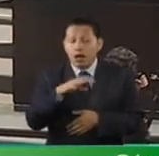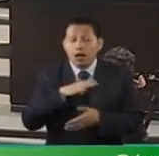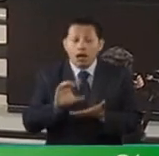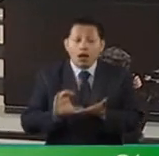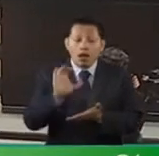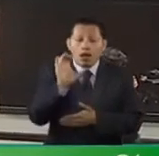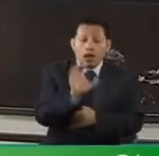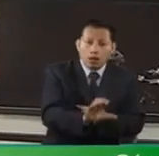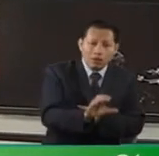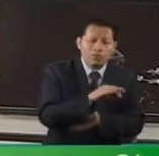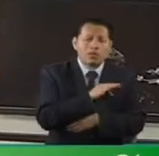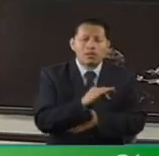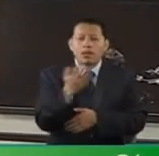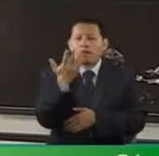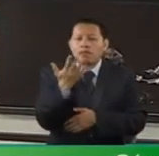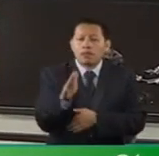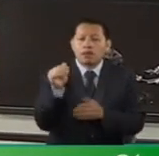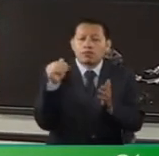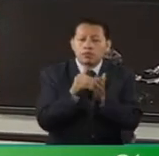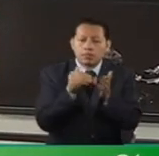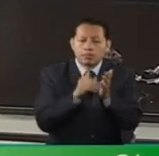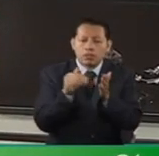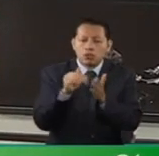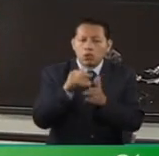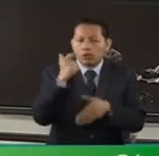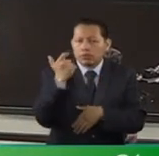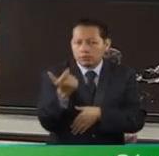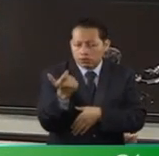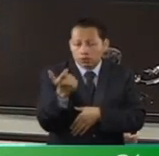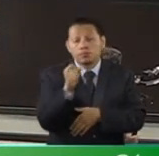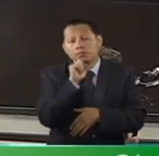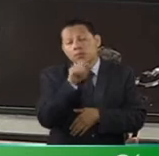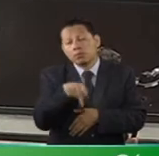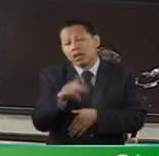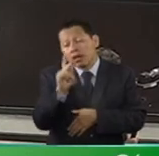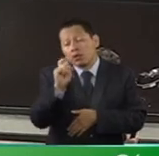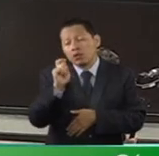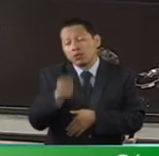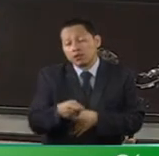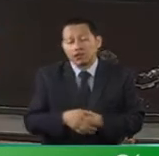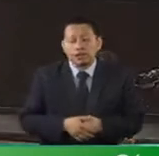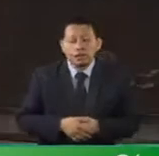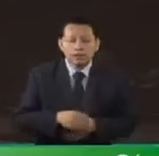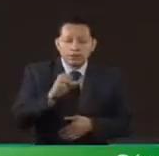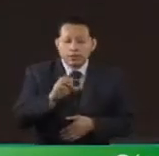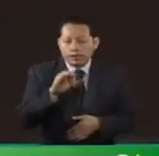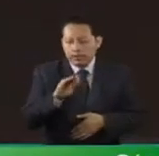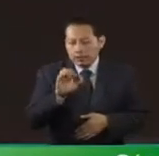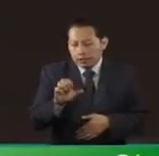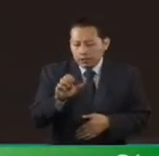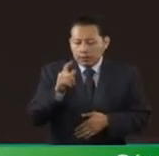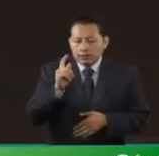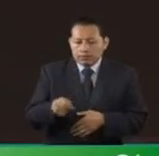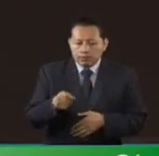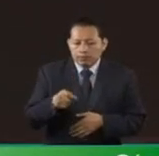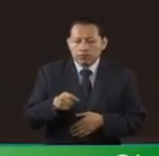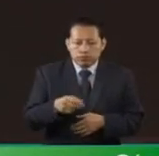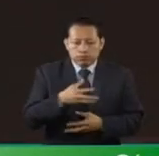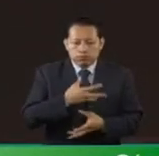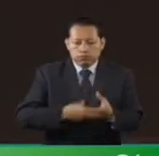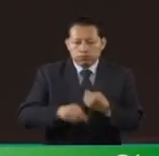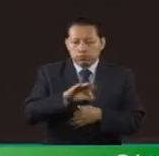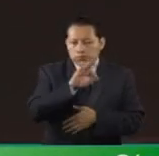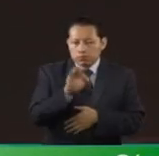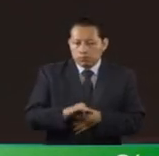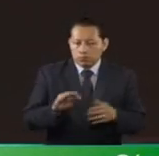aportaciones patrimoniales por 10 mil millones de pesos. Sin embargo, la Comisión Federal de Electricidad no recuperó el